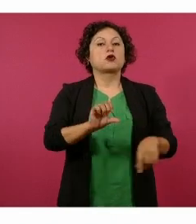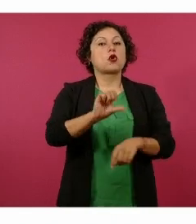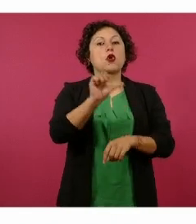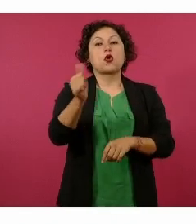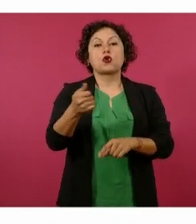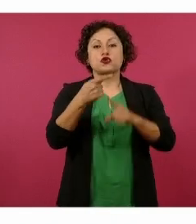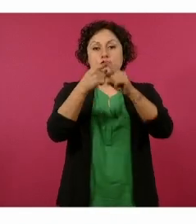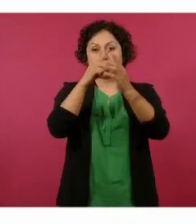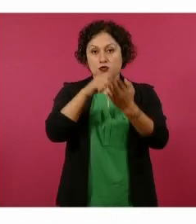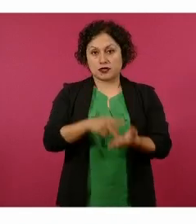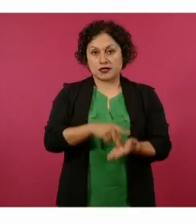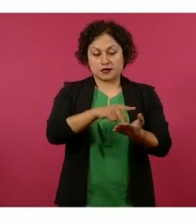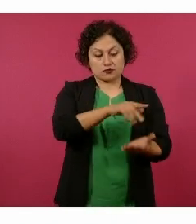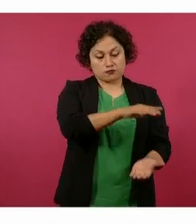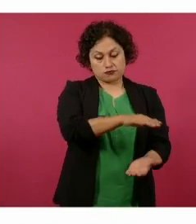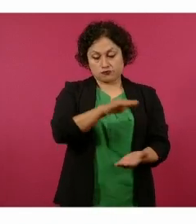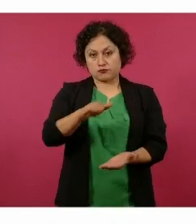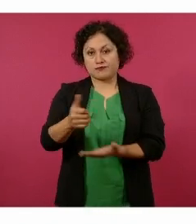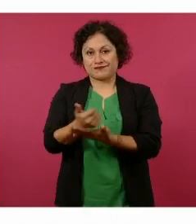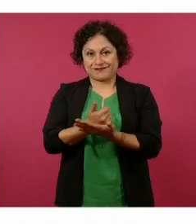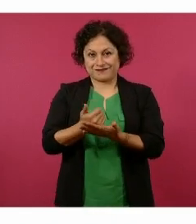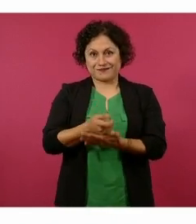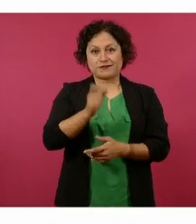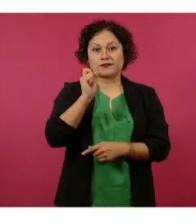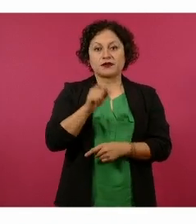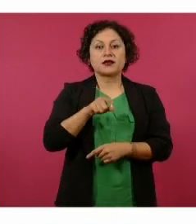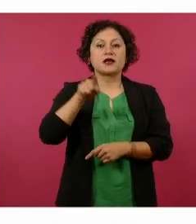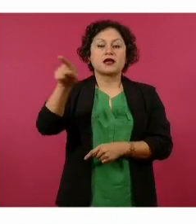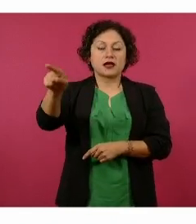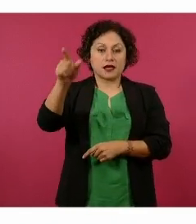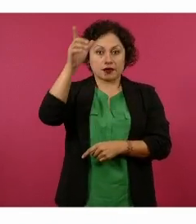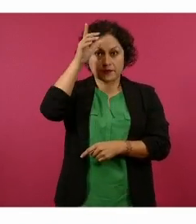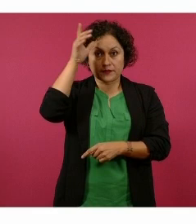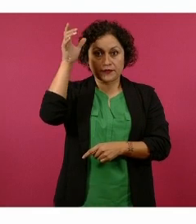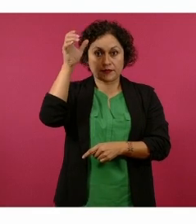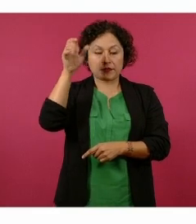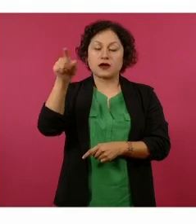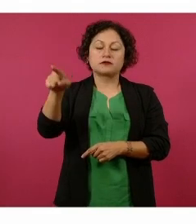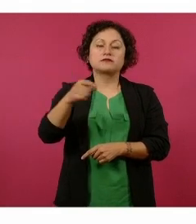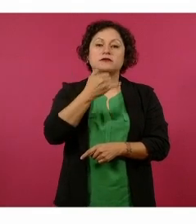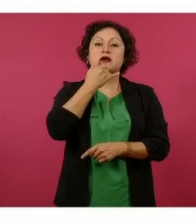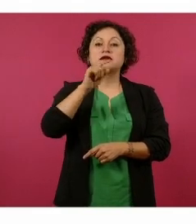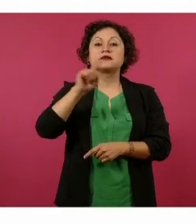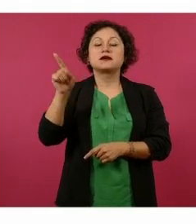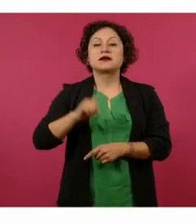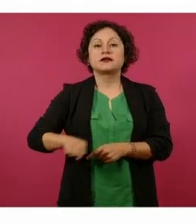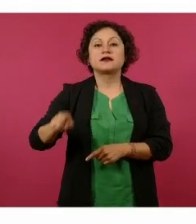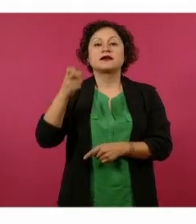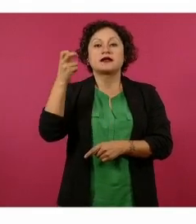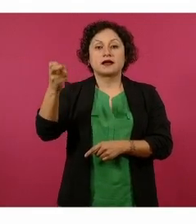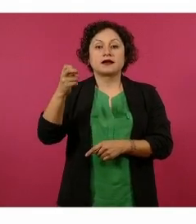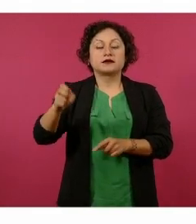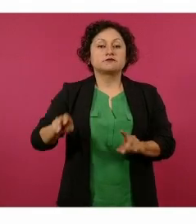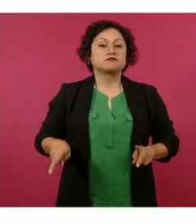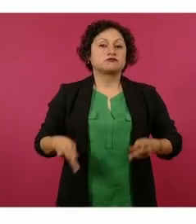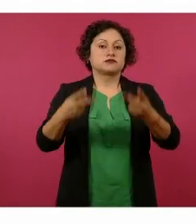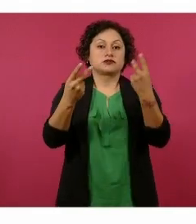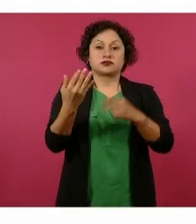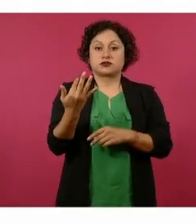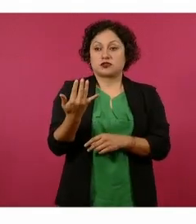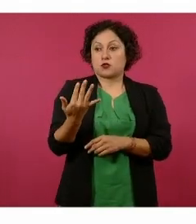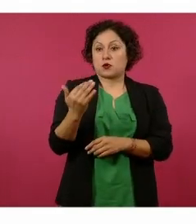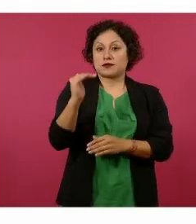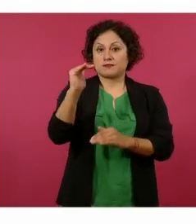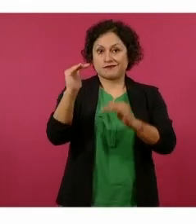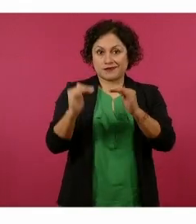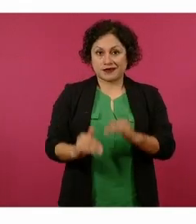kilogramos, el de cilindros, una vez más tenemos en Morelos, Zacatecas, a Auregas, unos 50 pesos por debajo de su máximo